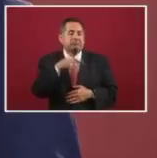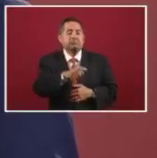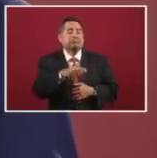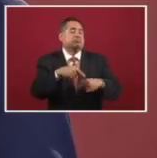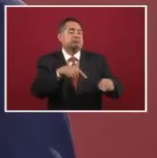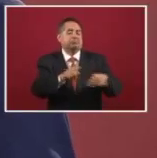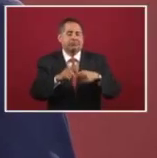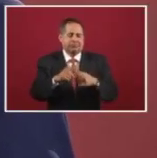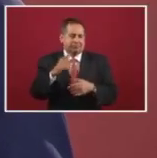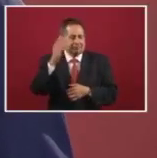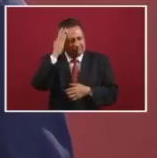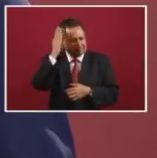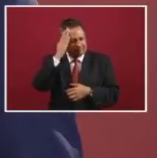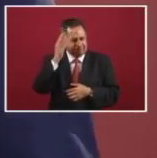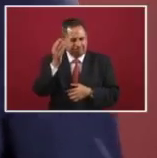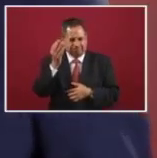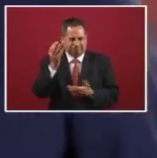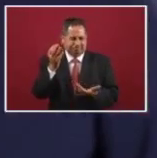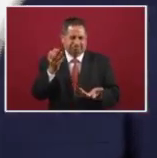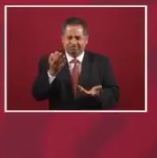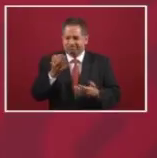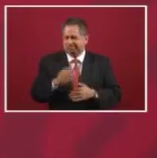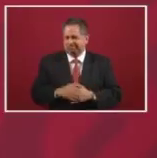Estos dirigentes